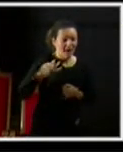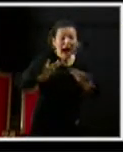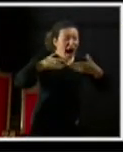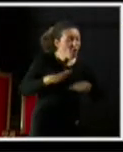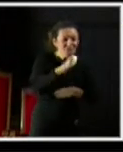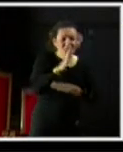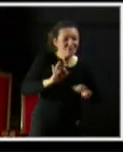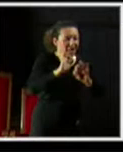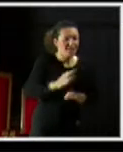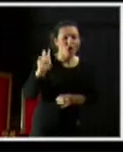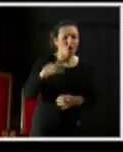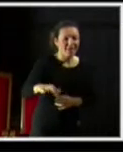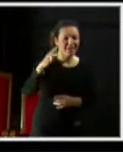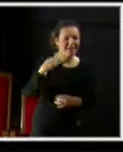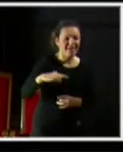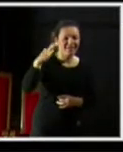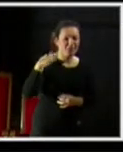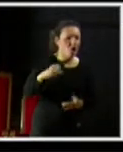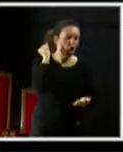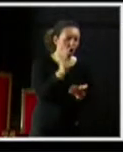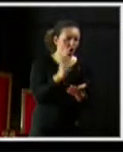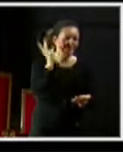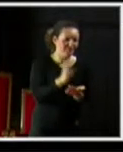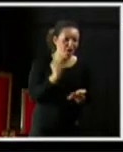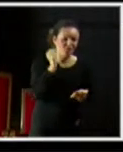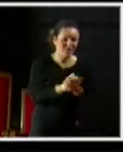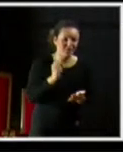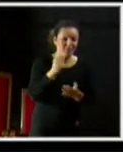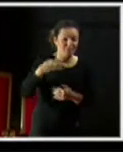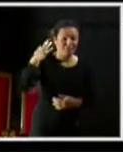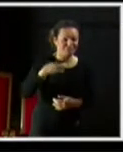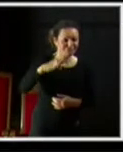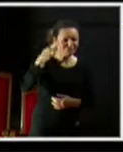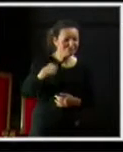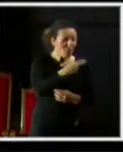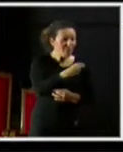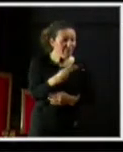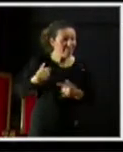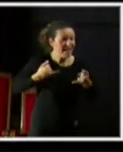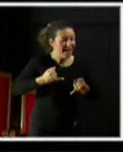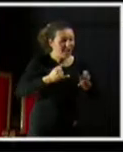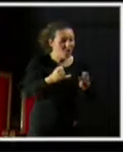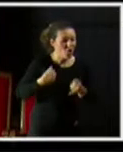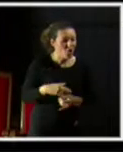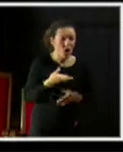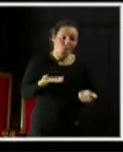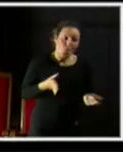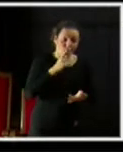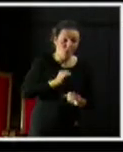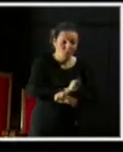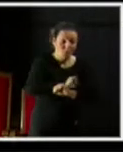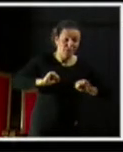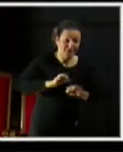bebido orinan y orinan y vuelven a orinar los peces en el río no vayan a